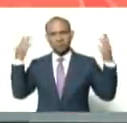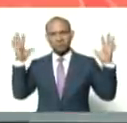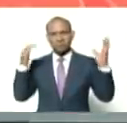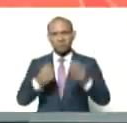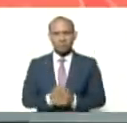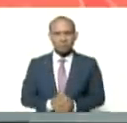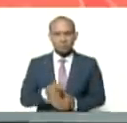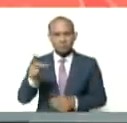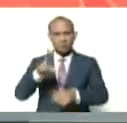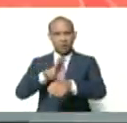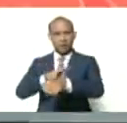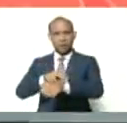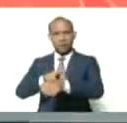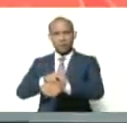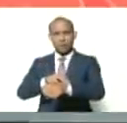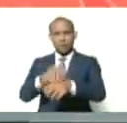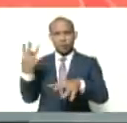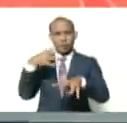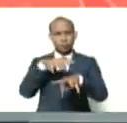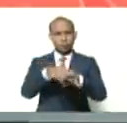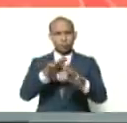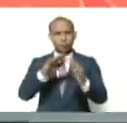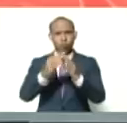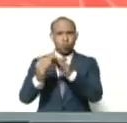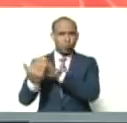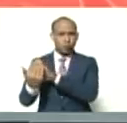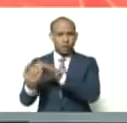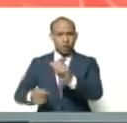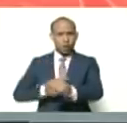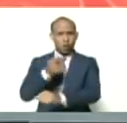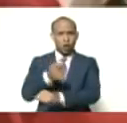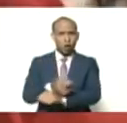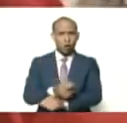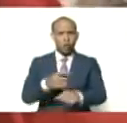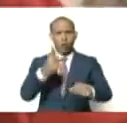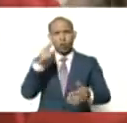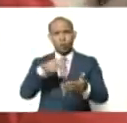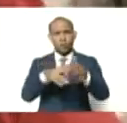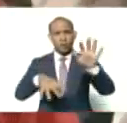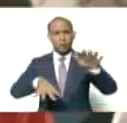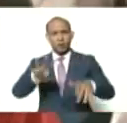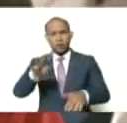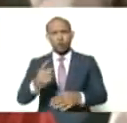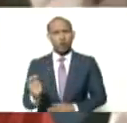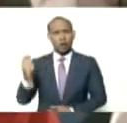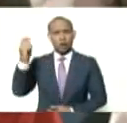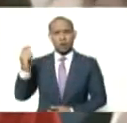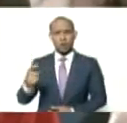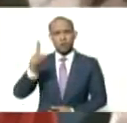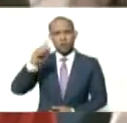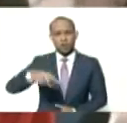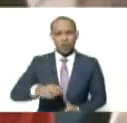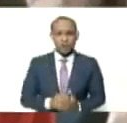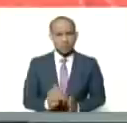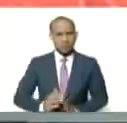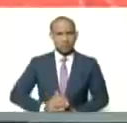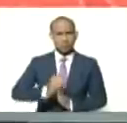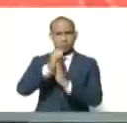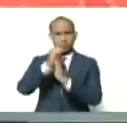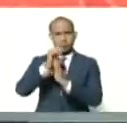Es médica integral comunitaria, graduada en el 2014 y diputada,